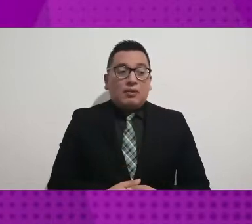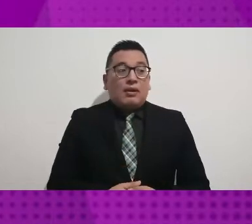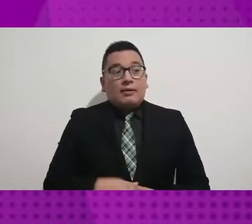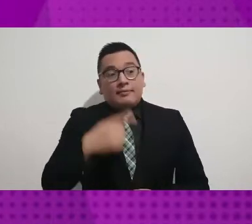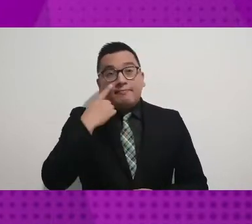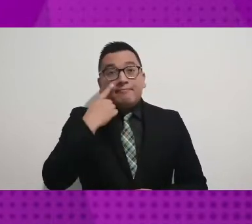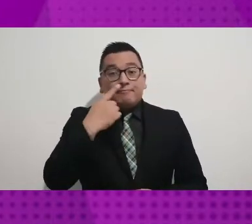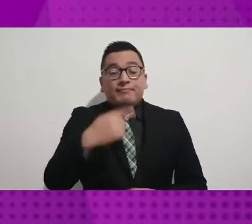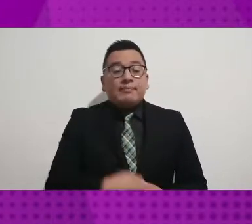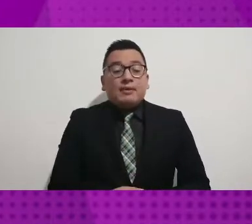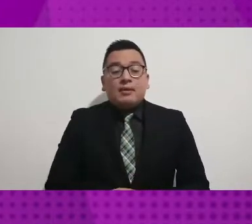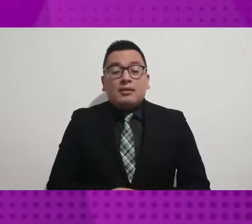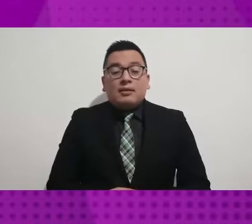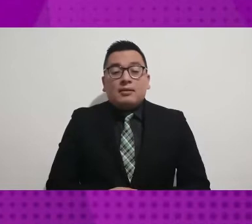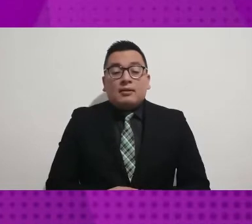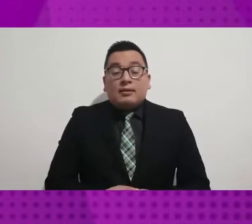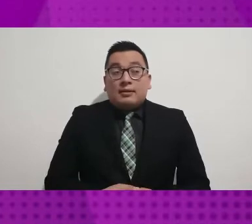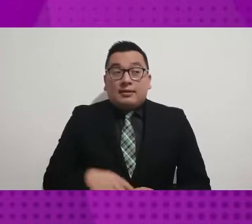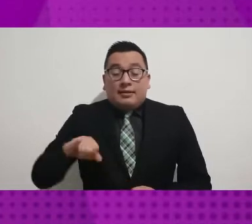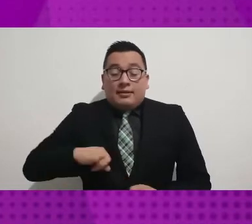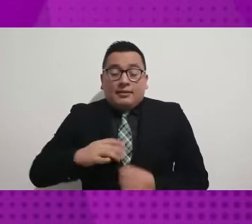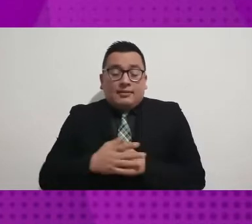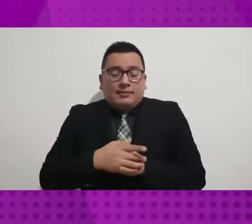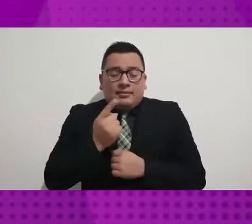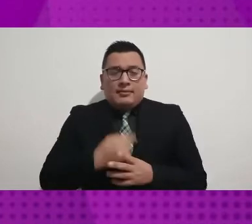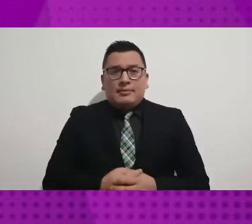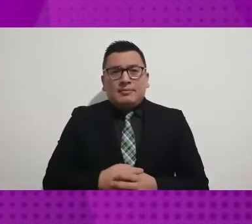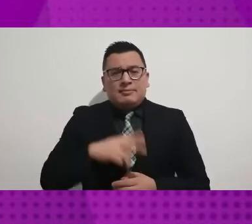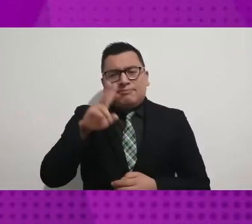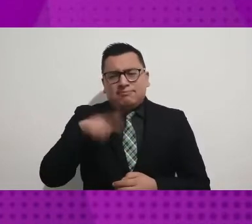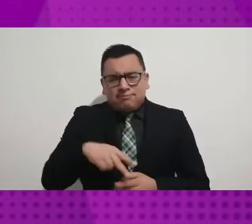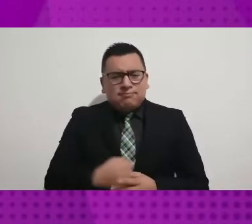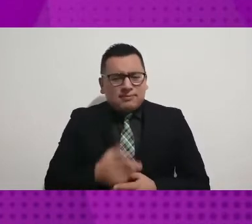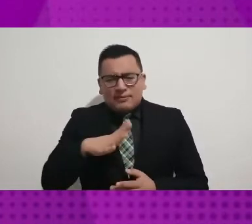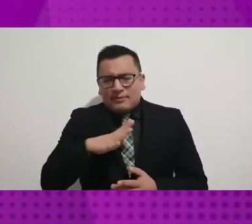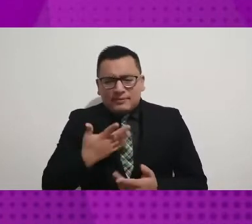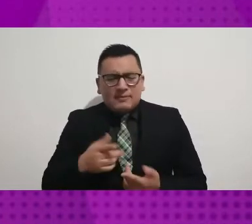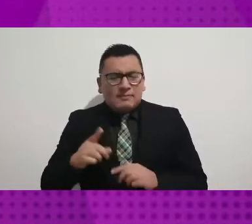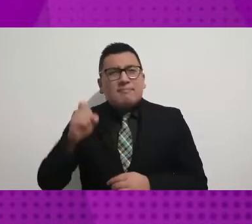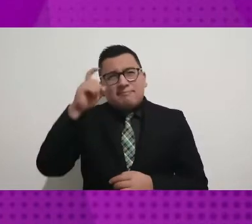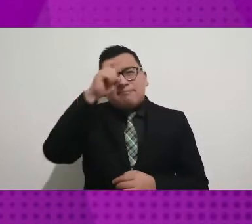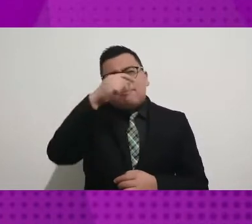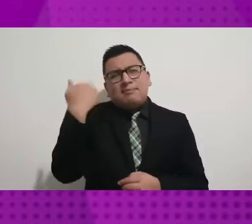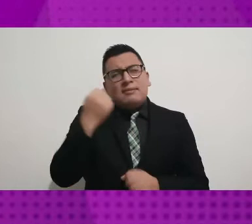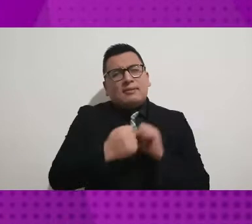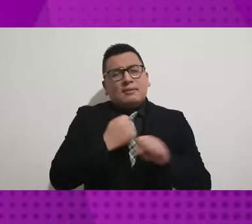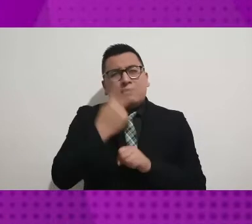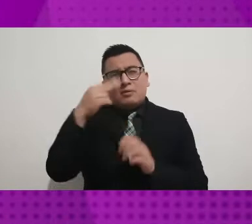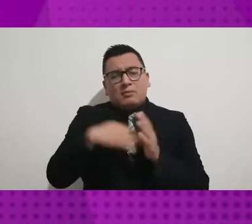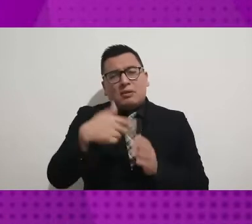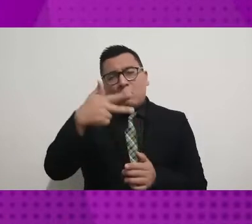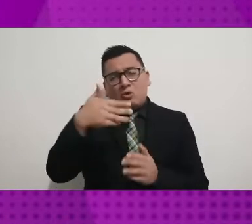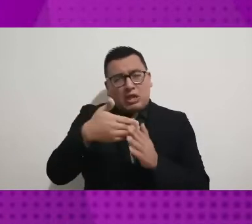Pues es muy pertinente tu pregunta, Gustavo, porque justamente pues ha sido una evolución muy vertiginosa. Antes